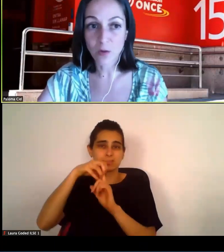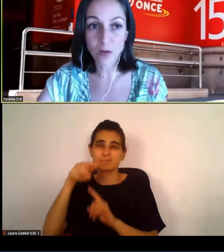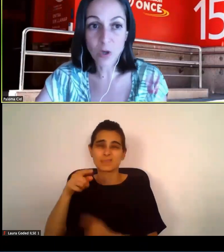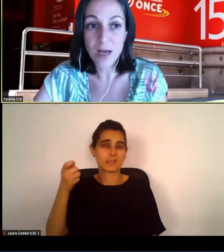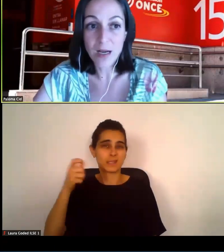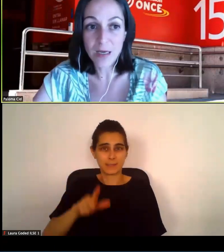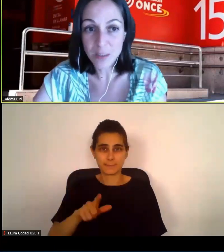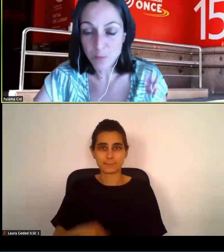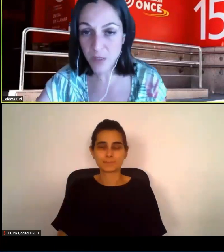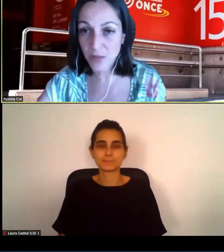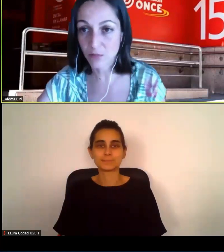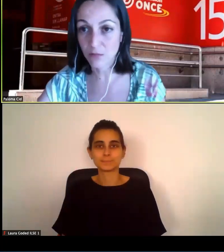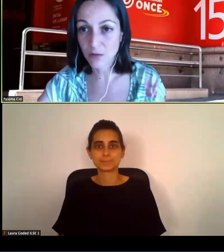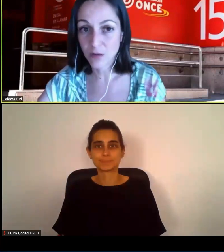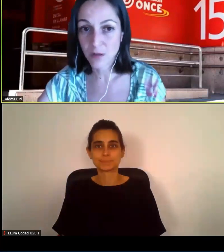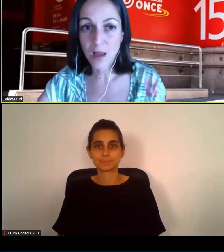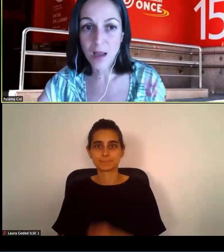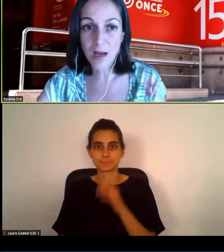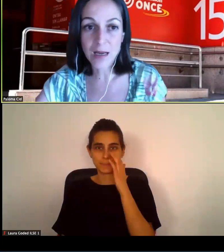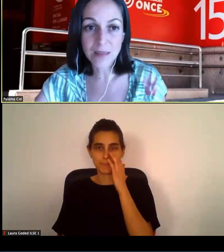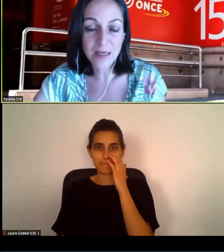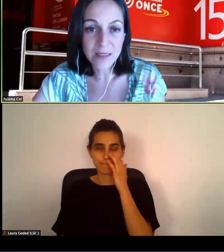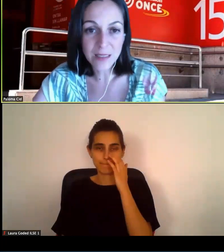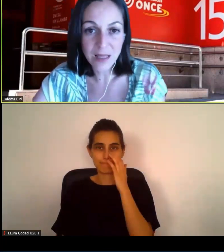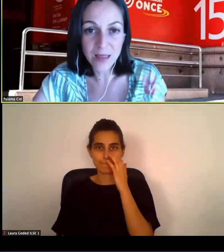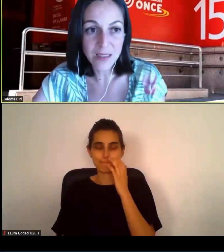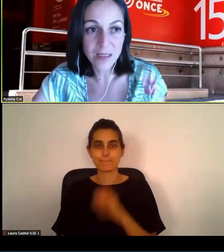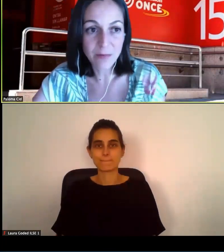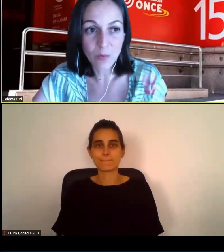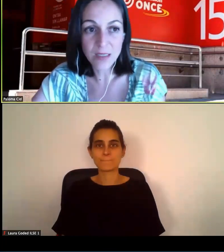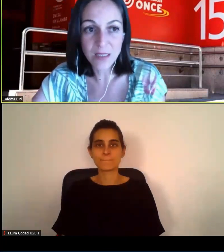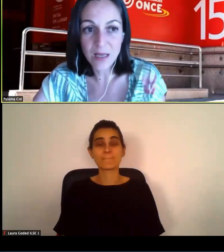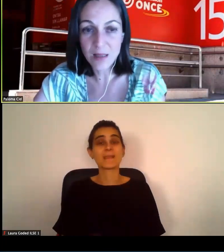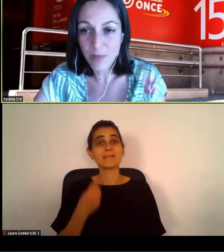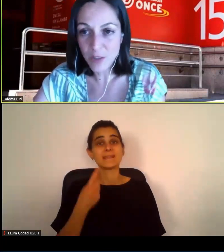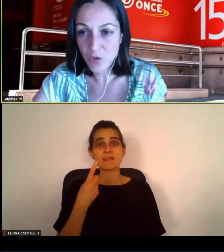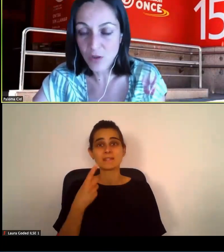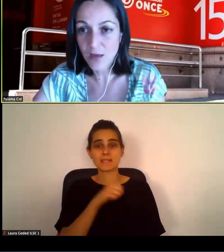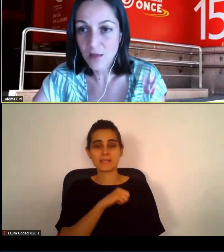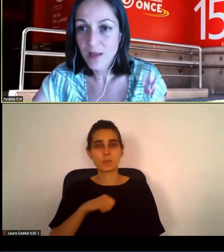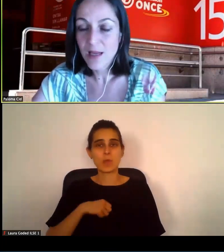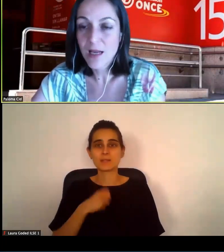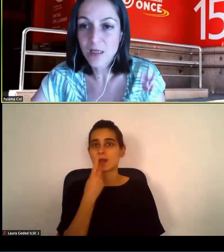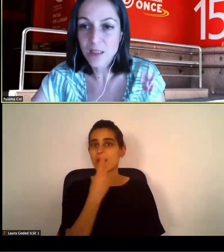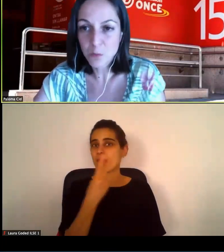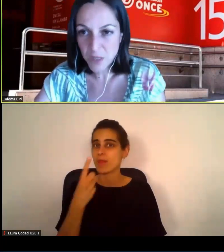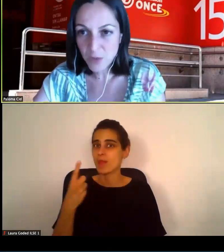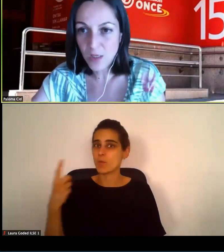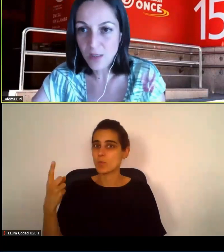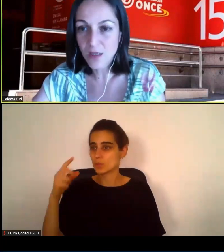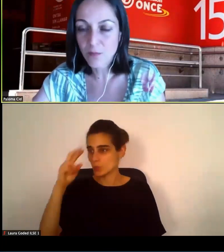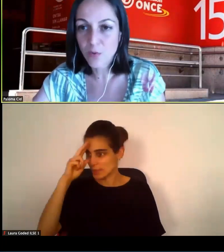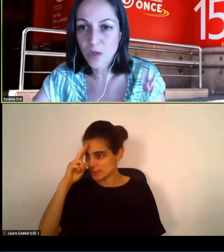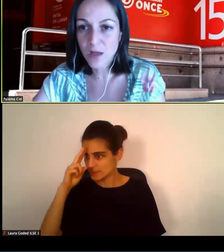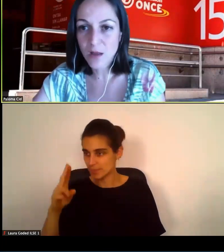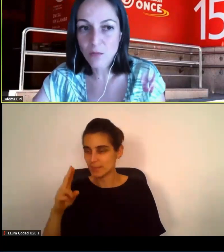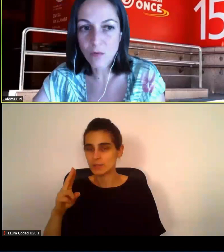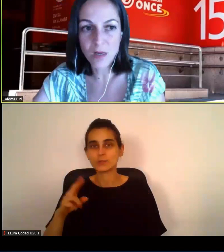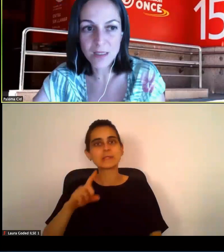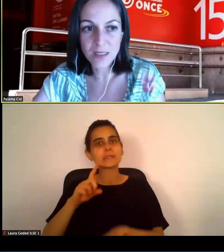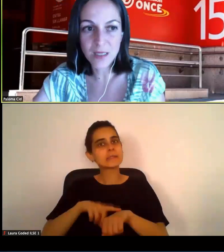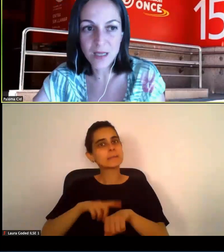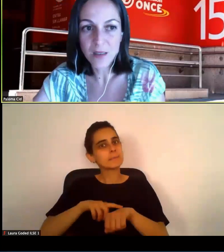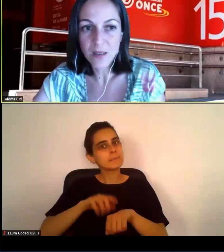¿de acuerdo? El respeto a las necesidades individuales de cada persona, el respeto al tiempo que cada